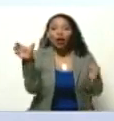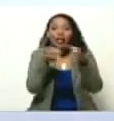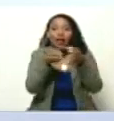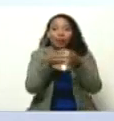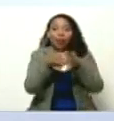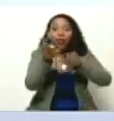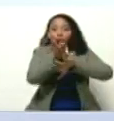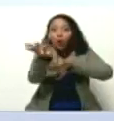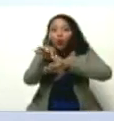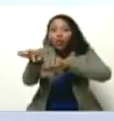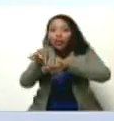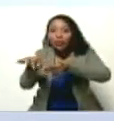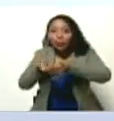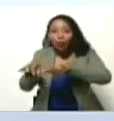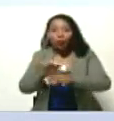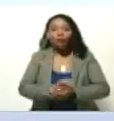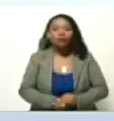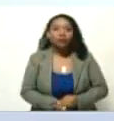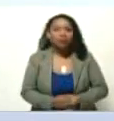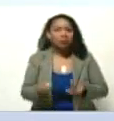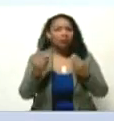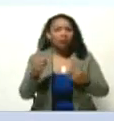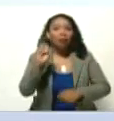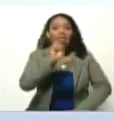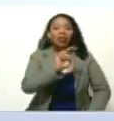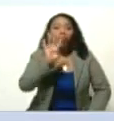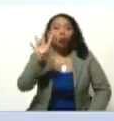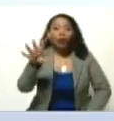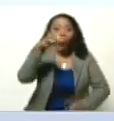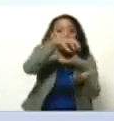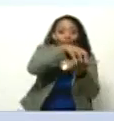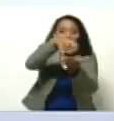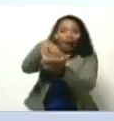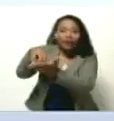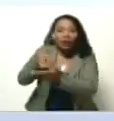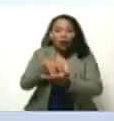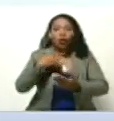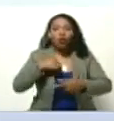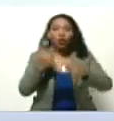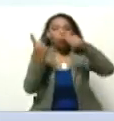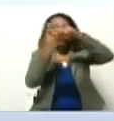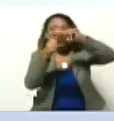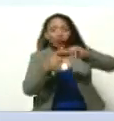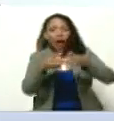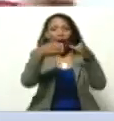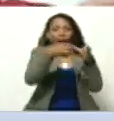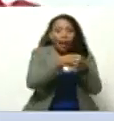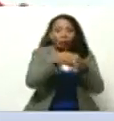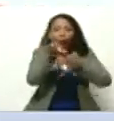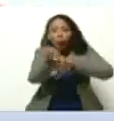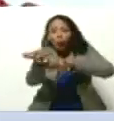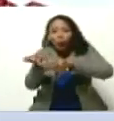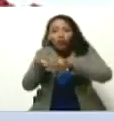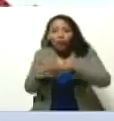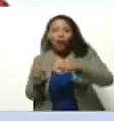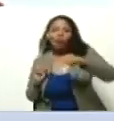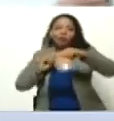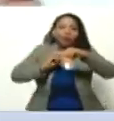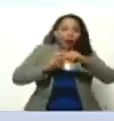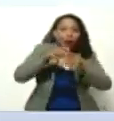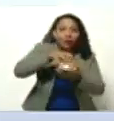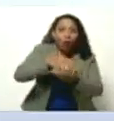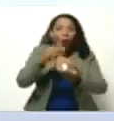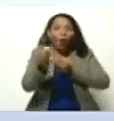municipales y para 24 estados. Hemos sacado un equipo municipal y lo hemos sumado al estado, como